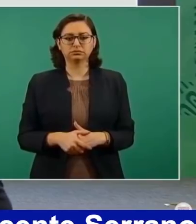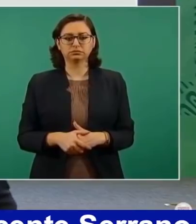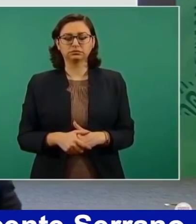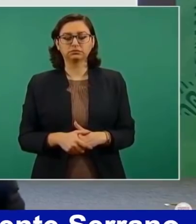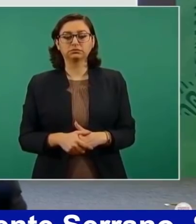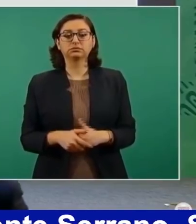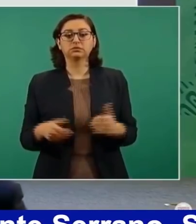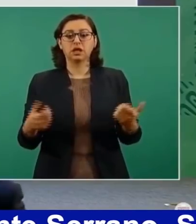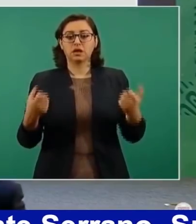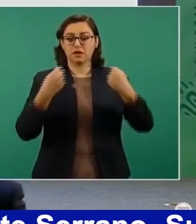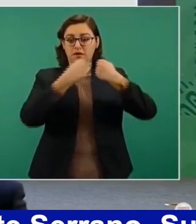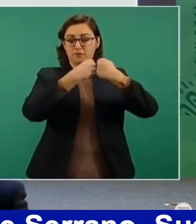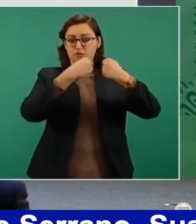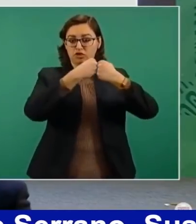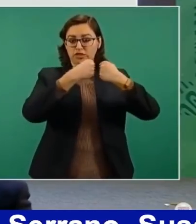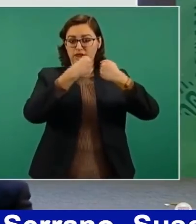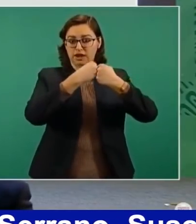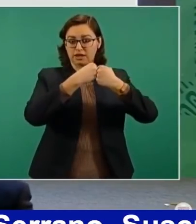Y este es el de la frontera.